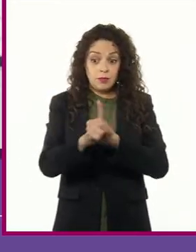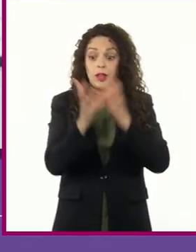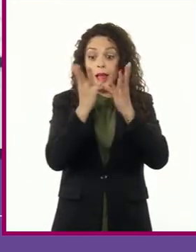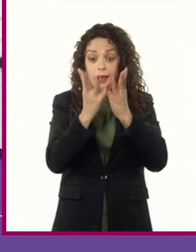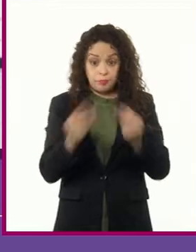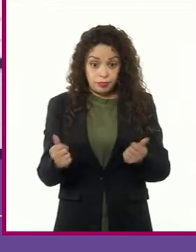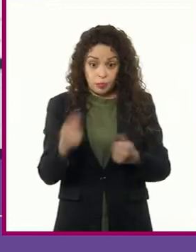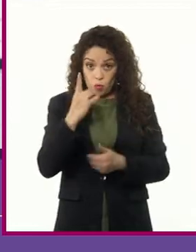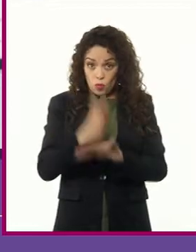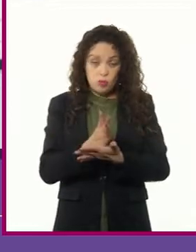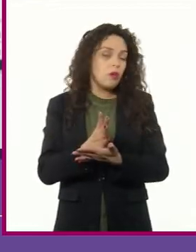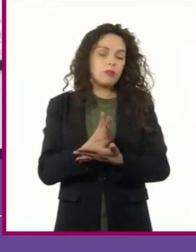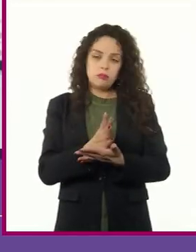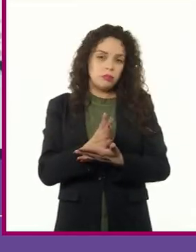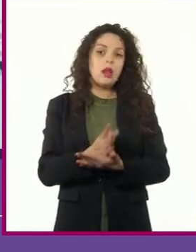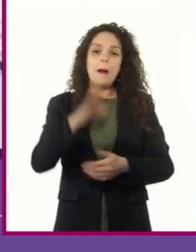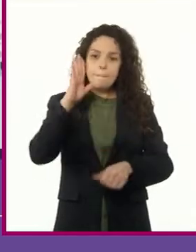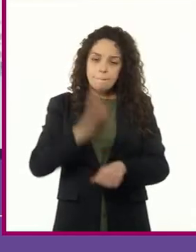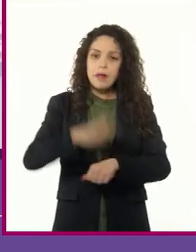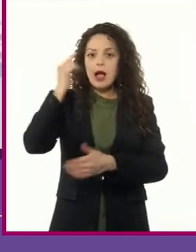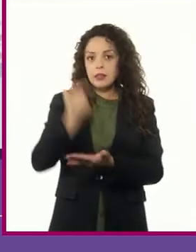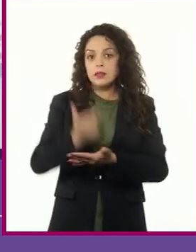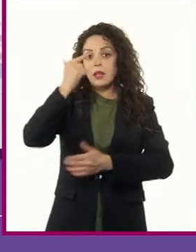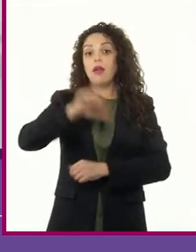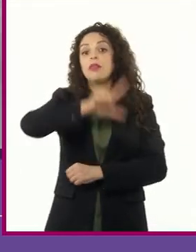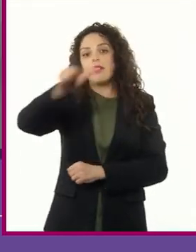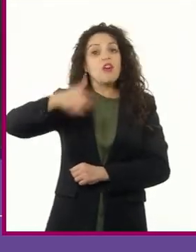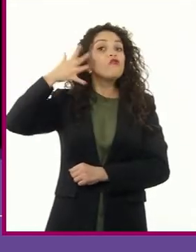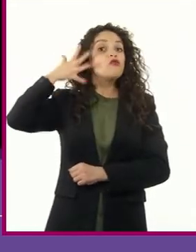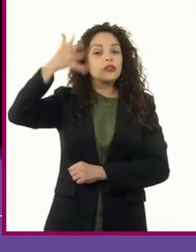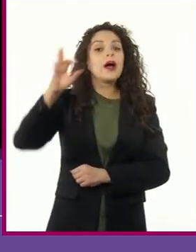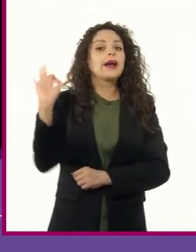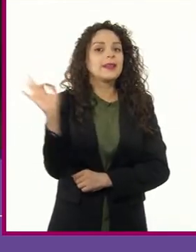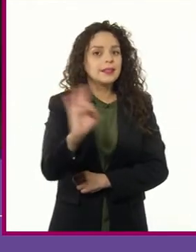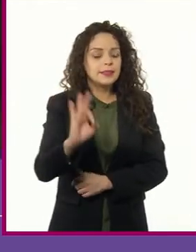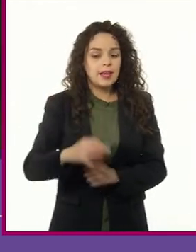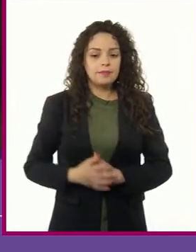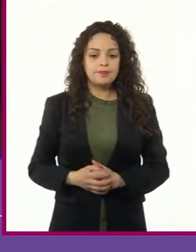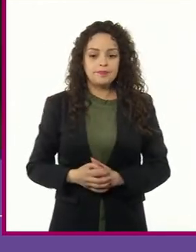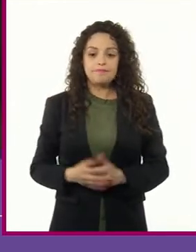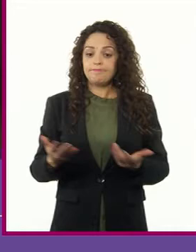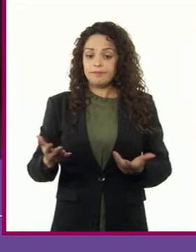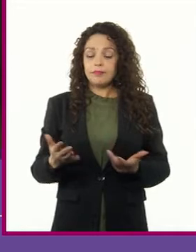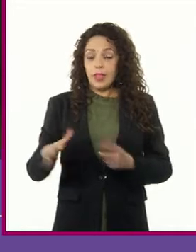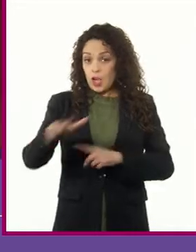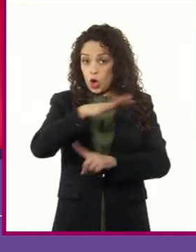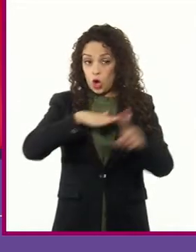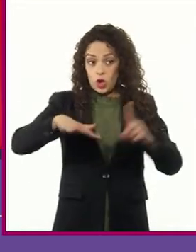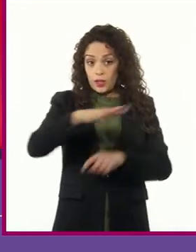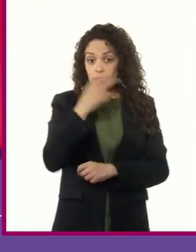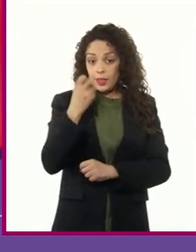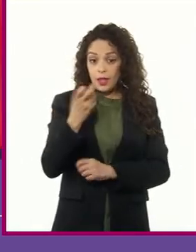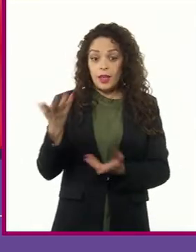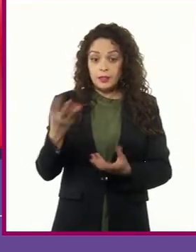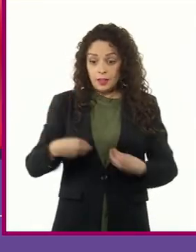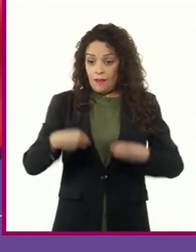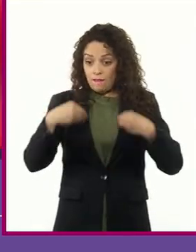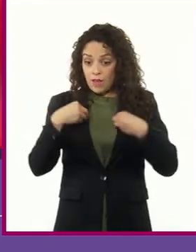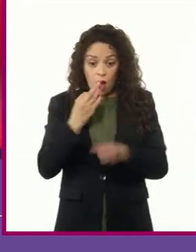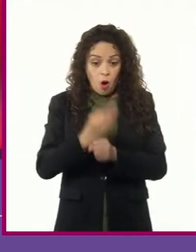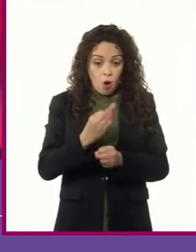actual, sino uno incluso mayor en el futuro. Participar en nuestro contexto, en el que vivimos y